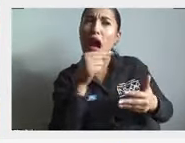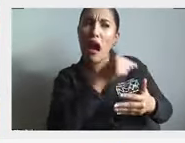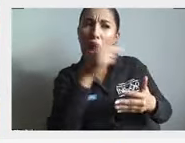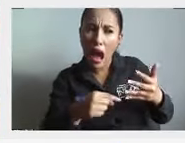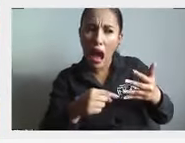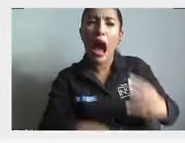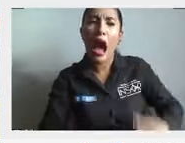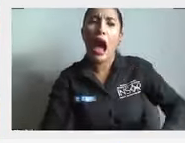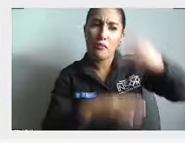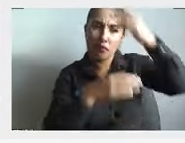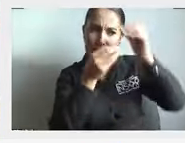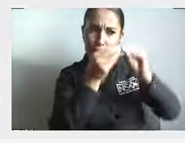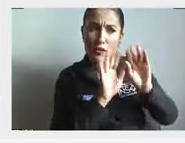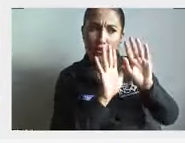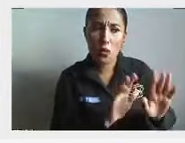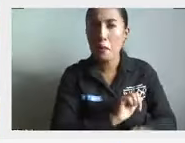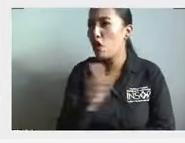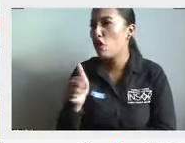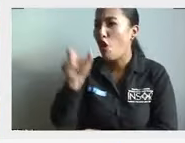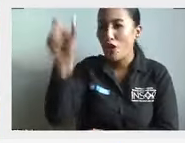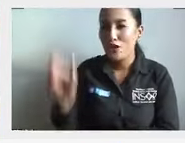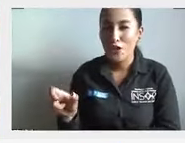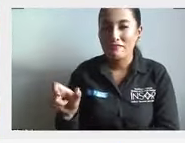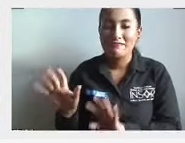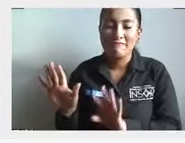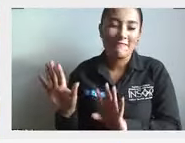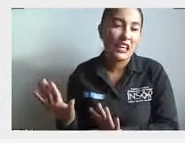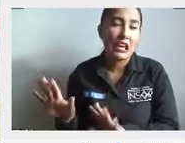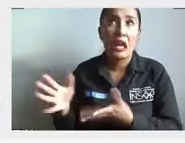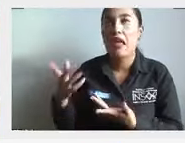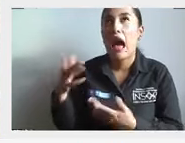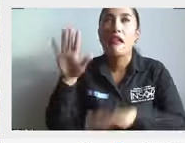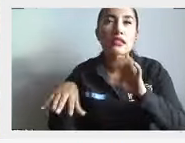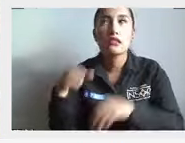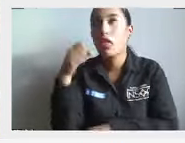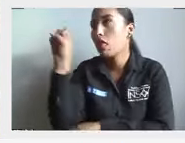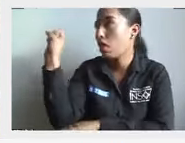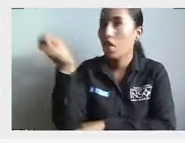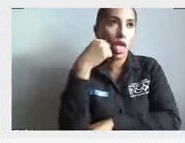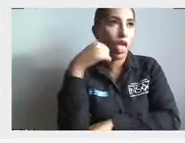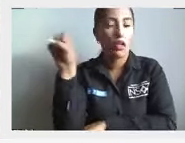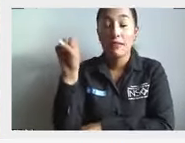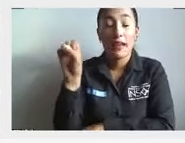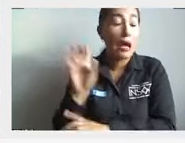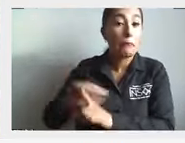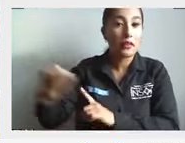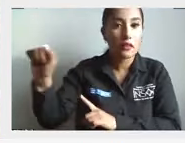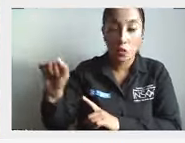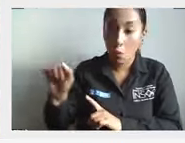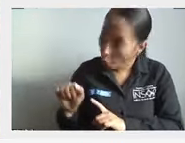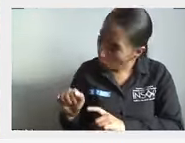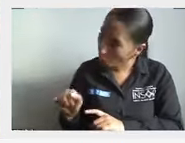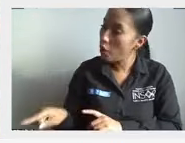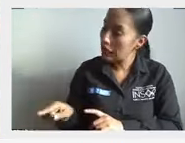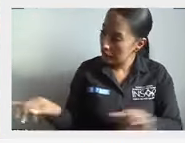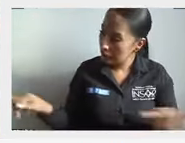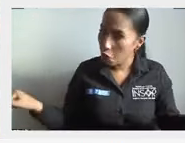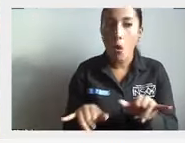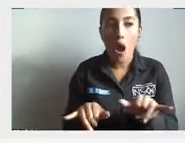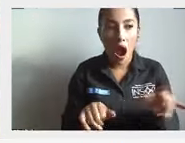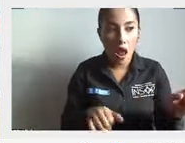que es distraído, el que nos, de pronto podemos valernos de esos recursos para potenciar también el aprendizaje de